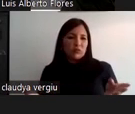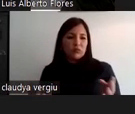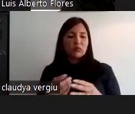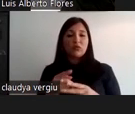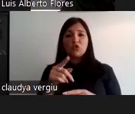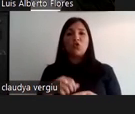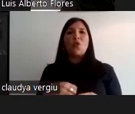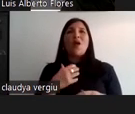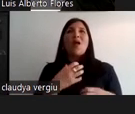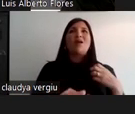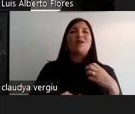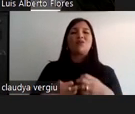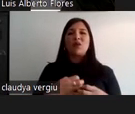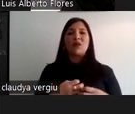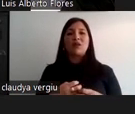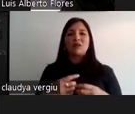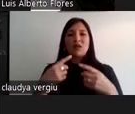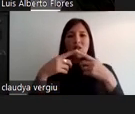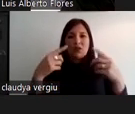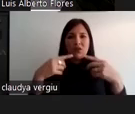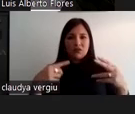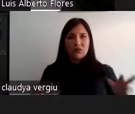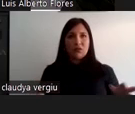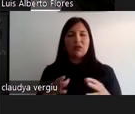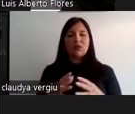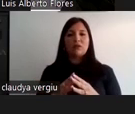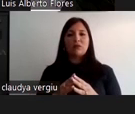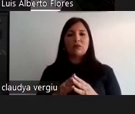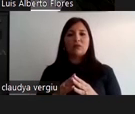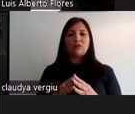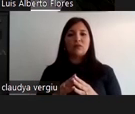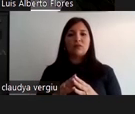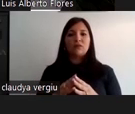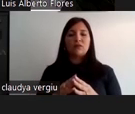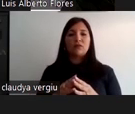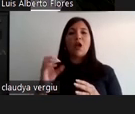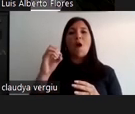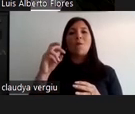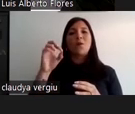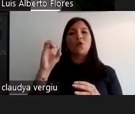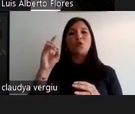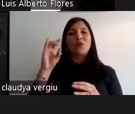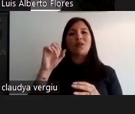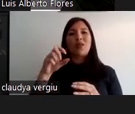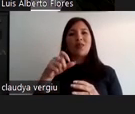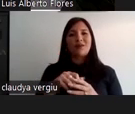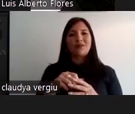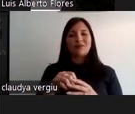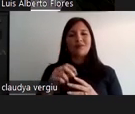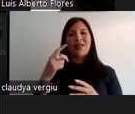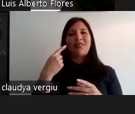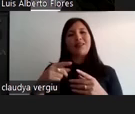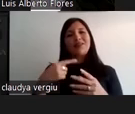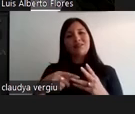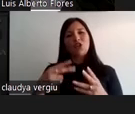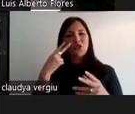vivir una experiencia tomando en cuenta los distintas las distintas oportunidades de distintos tipos de